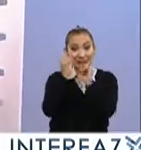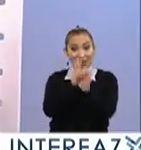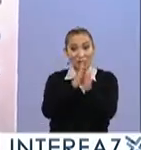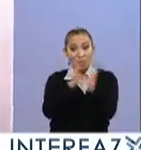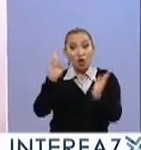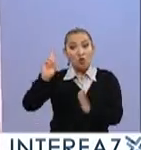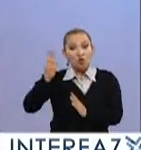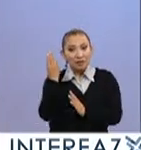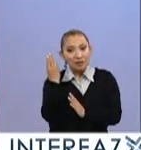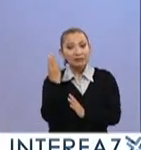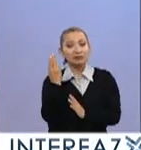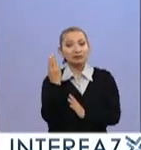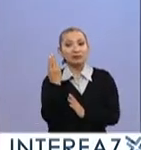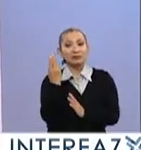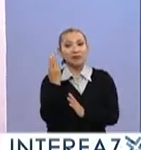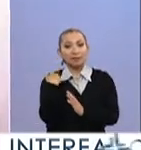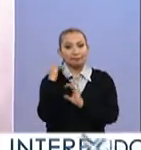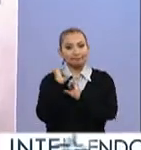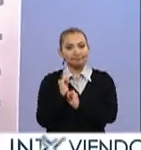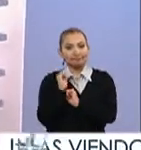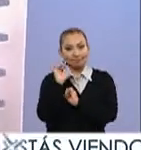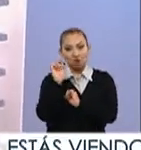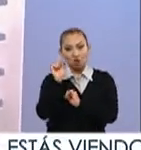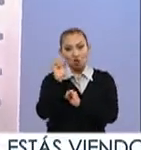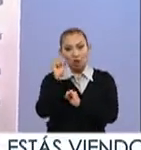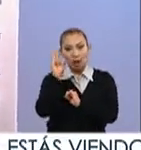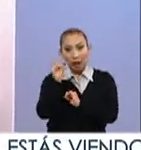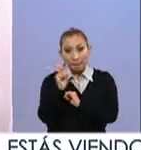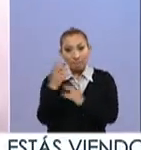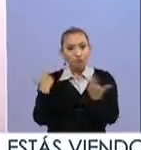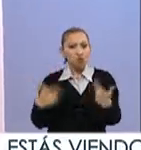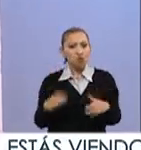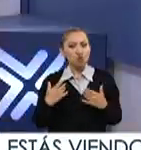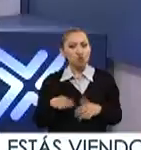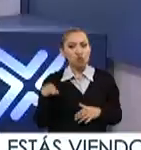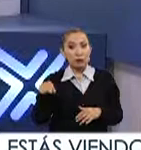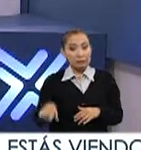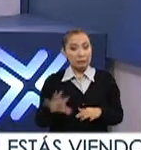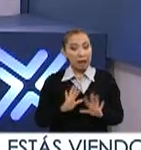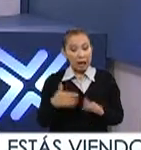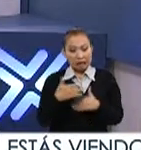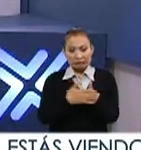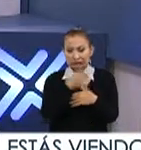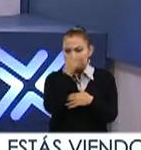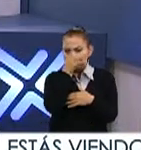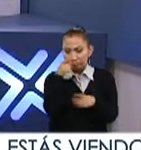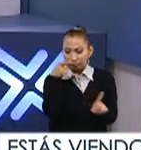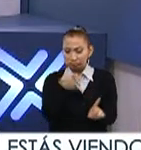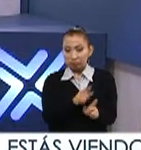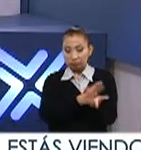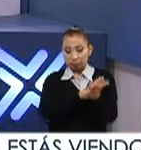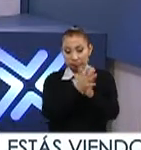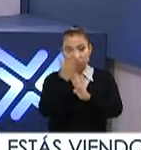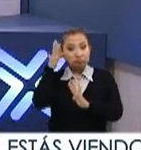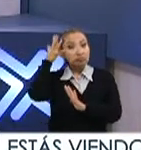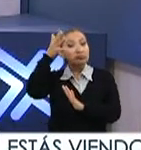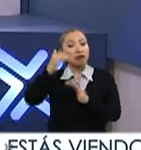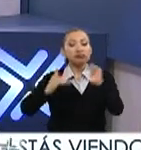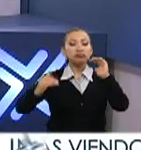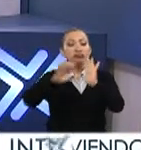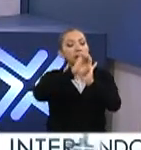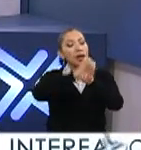Libro Universitario que encabeza la UNAM, pues está ya muy enfilada en para convertirse en